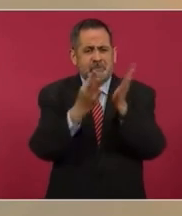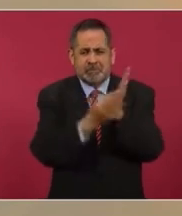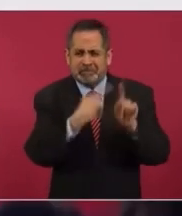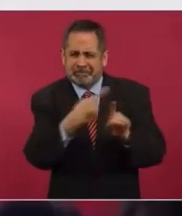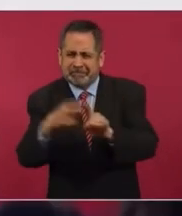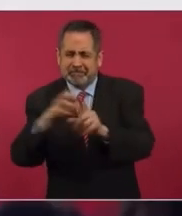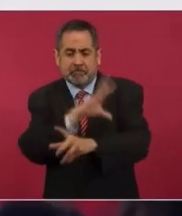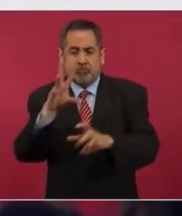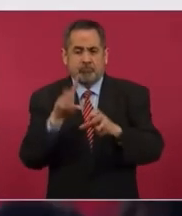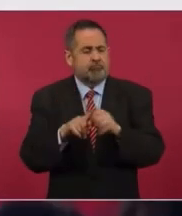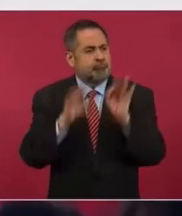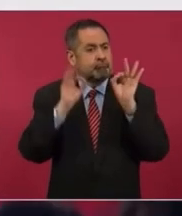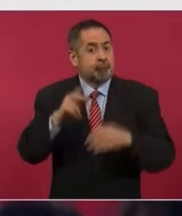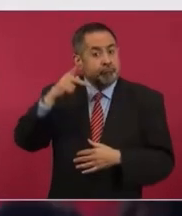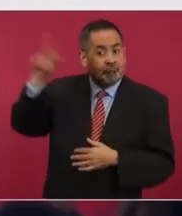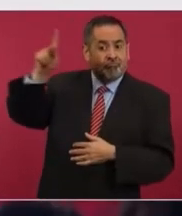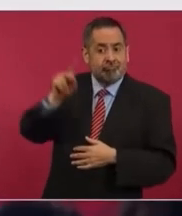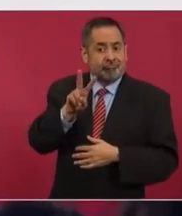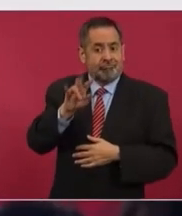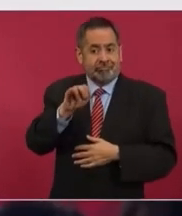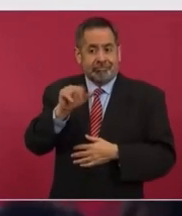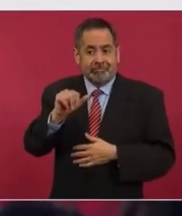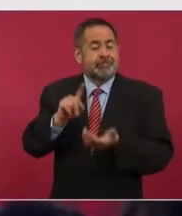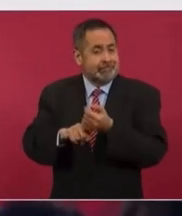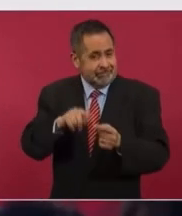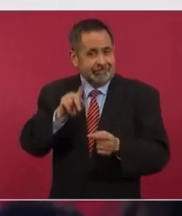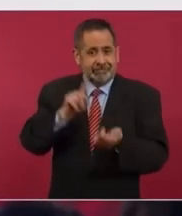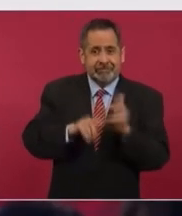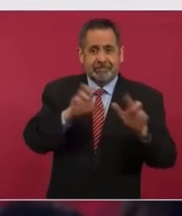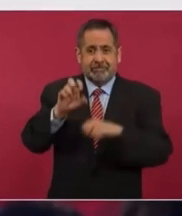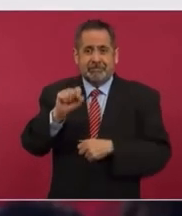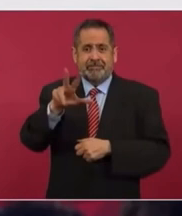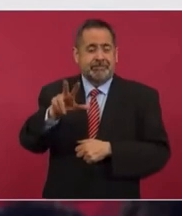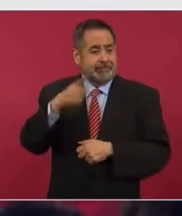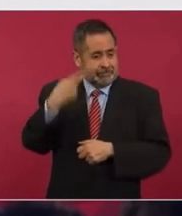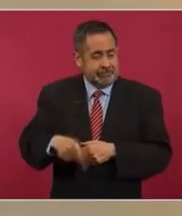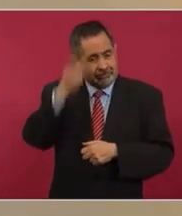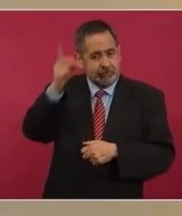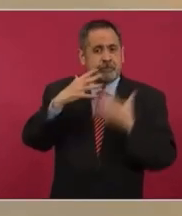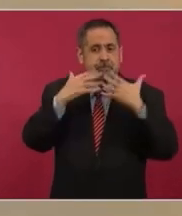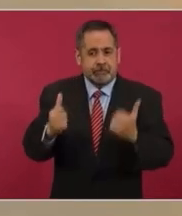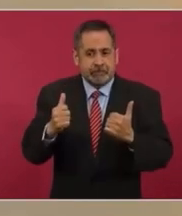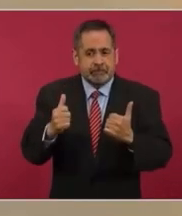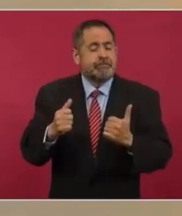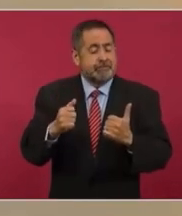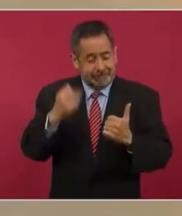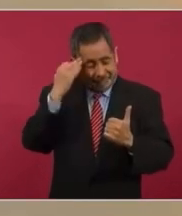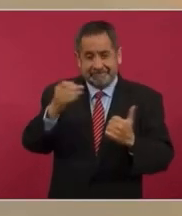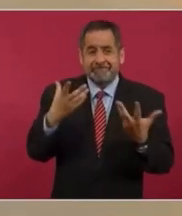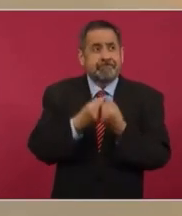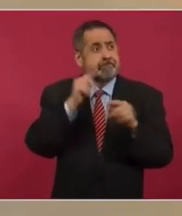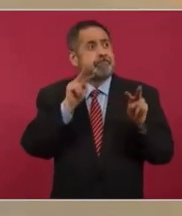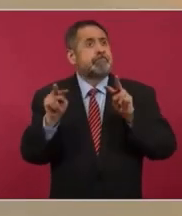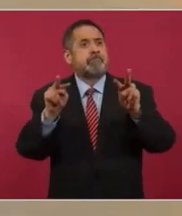adornos vieneses de 1865, que datan de la época de Maximiliano.